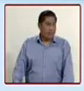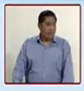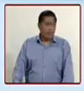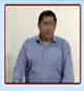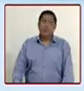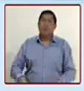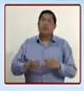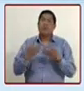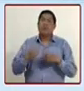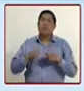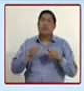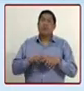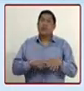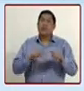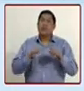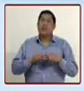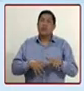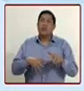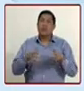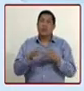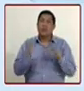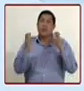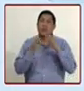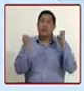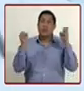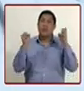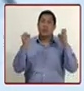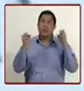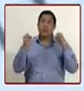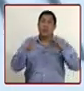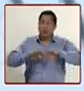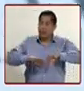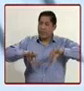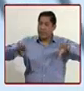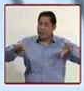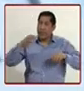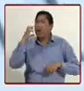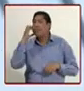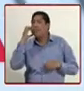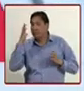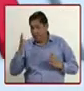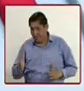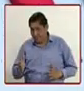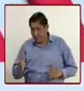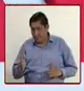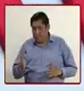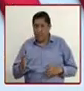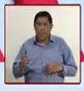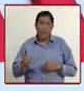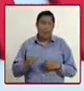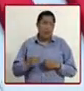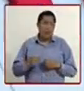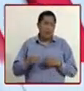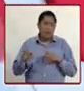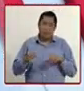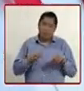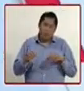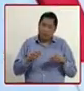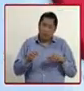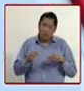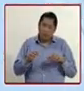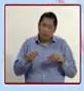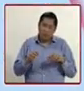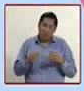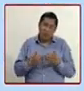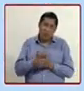Varios días de movilización, enfrentamientos. Lo cierto es que la división dentro de los cocaleros en ADEPCOCA está provocando